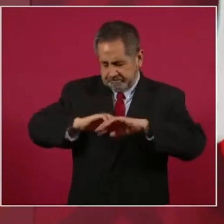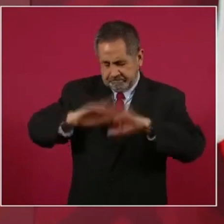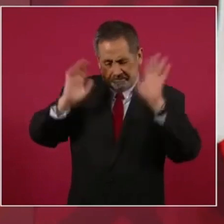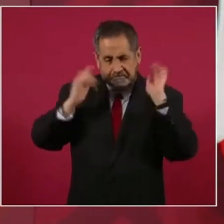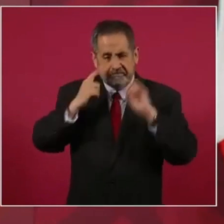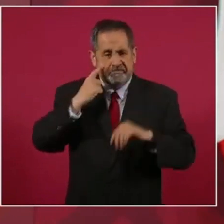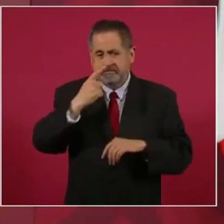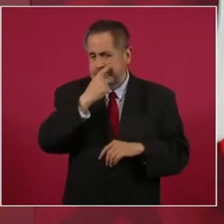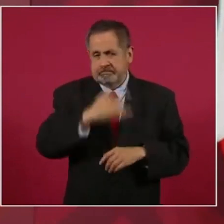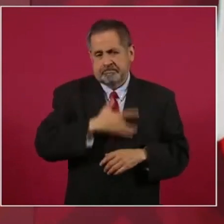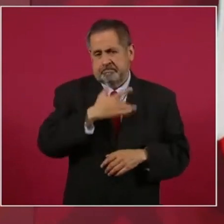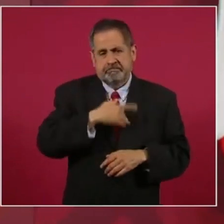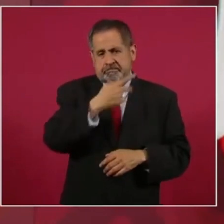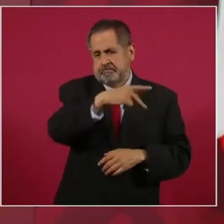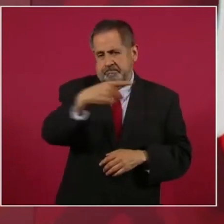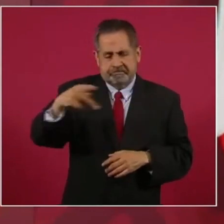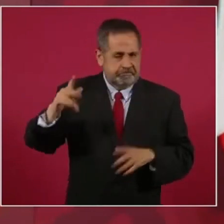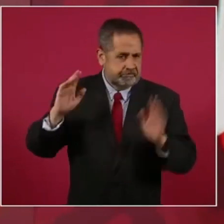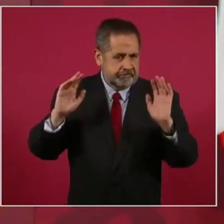pueda